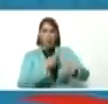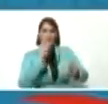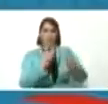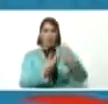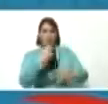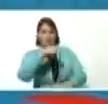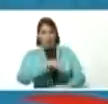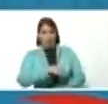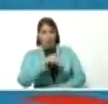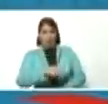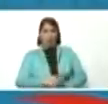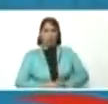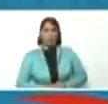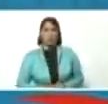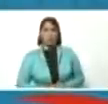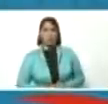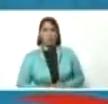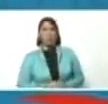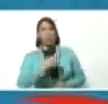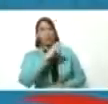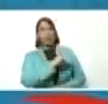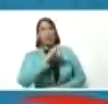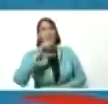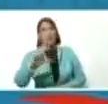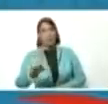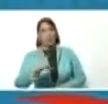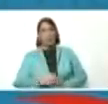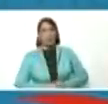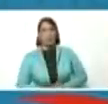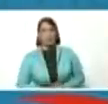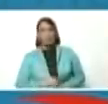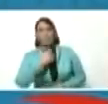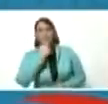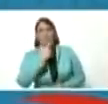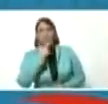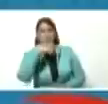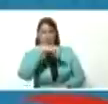en el Círculo Militar de Catialamar, en este hermoso